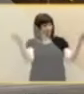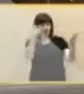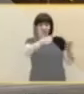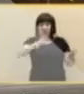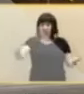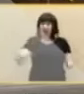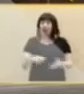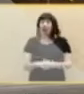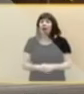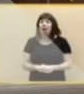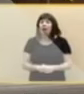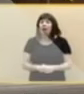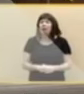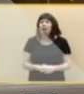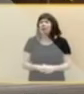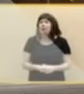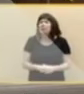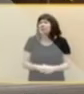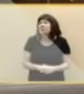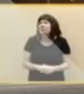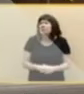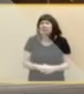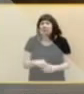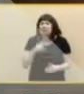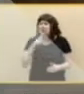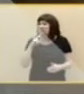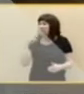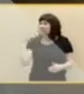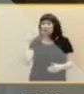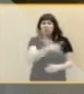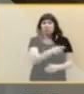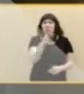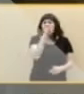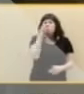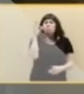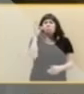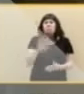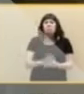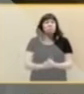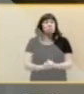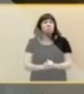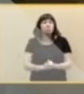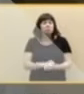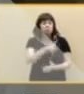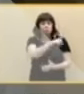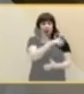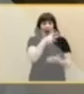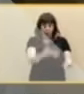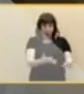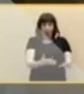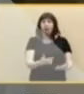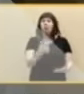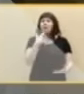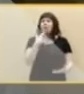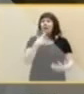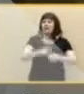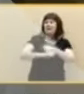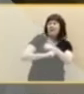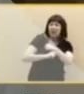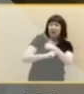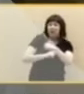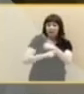déjame, Roldán, el gobernador del Banco de España, el ministro de Agricultura, García Vargas, el BOE, la Cruz Roja,